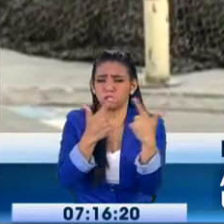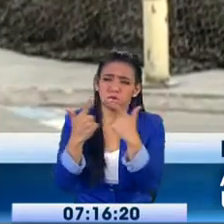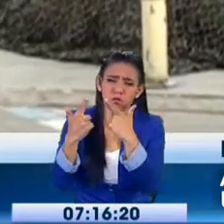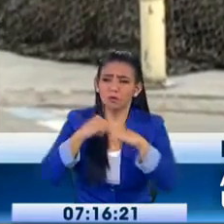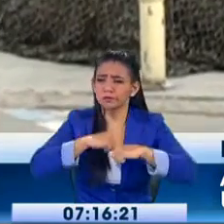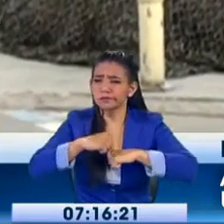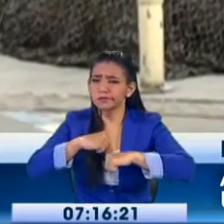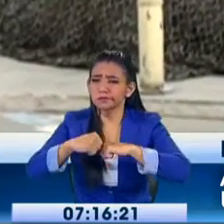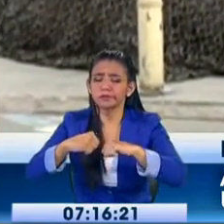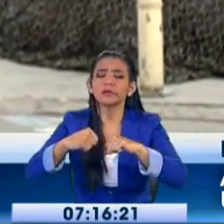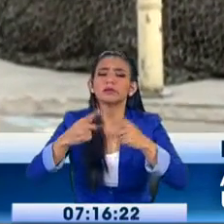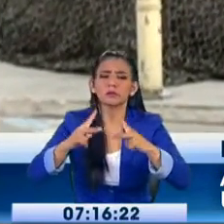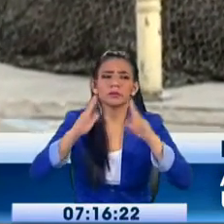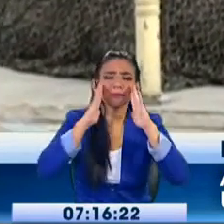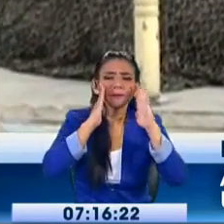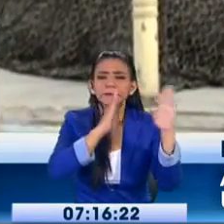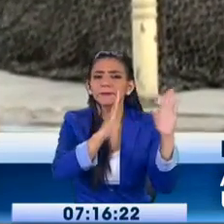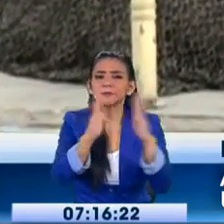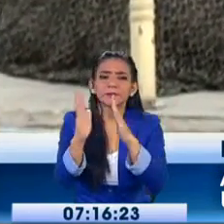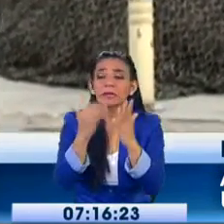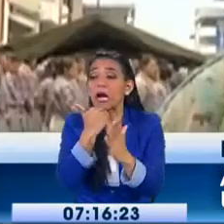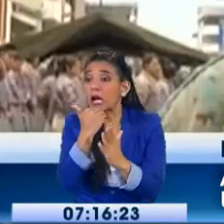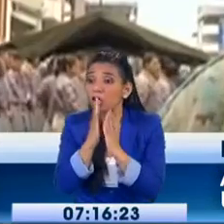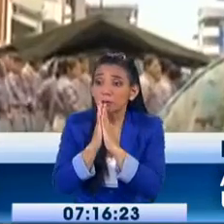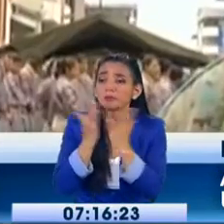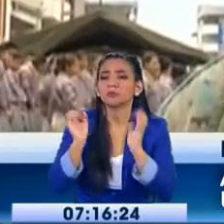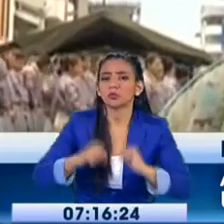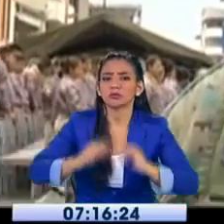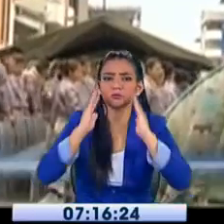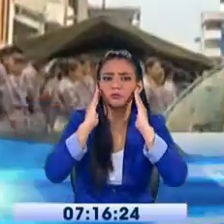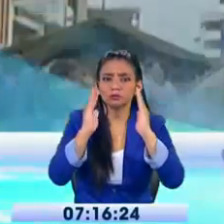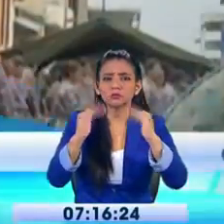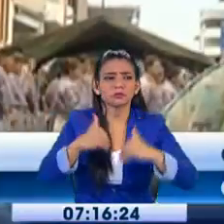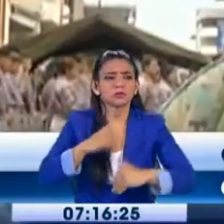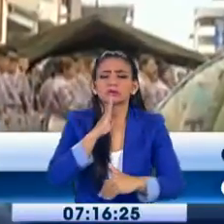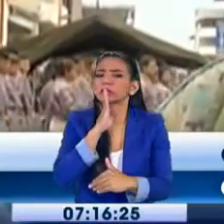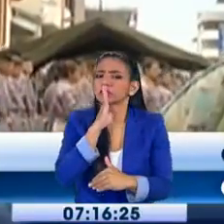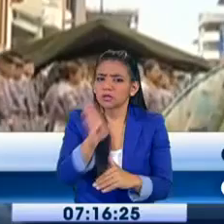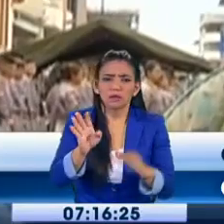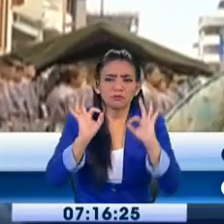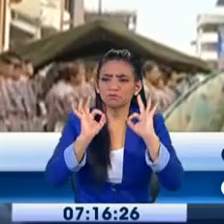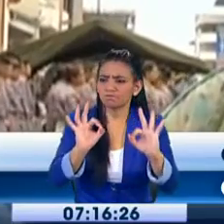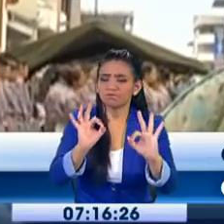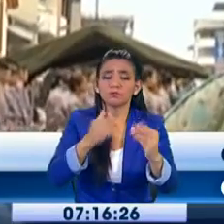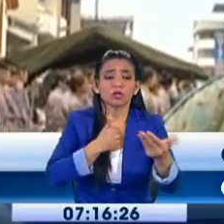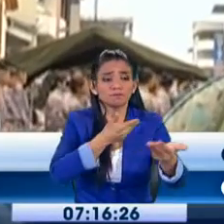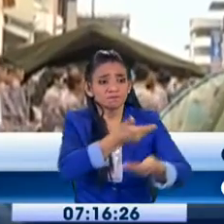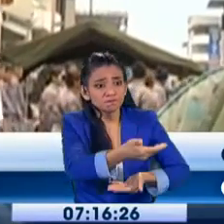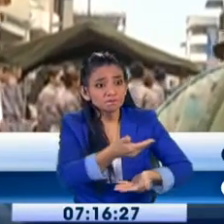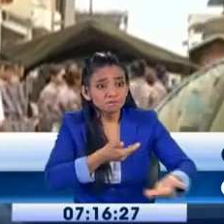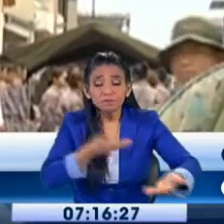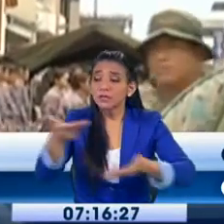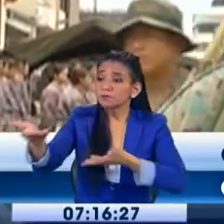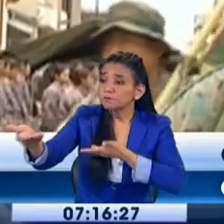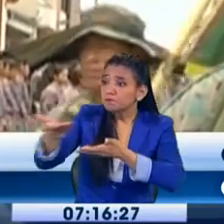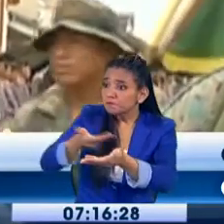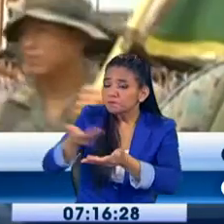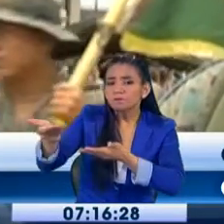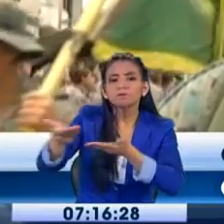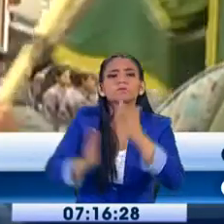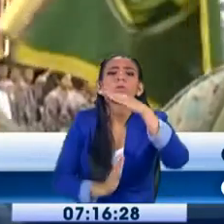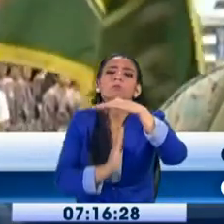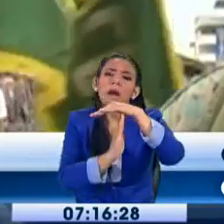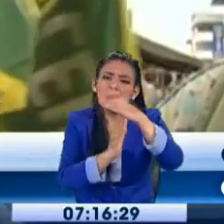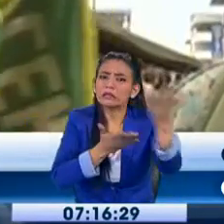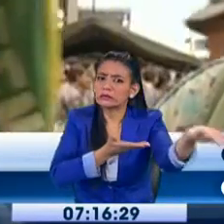y brindará su contingente en lo que le sea requerido. Bueno, siempre nosotros trataremos de ser mediadores para poder